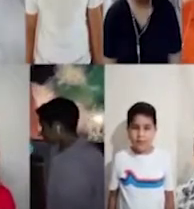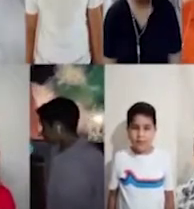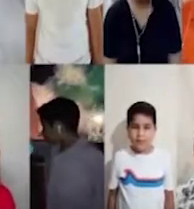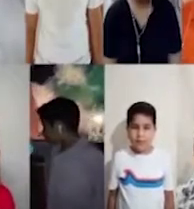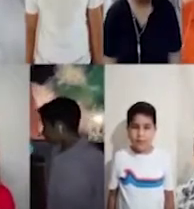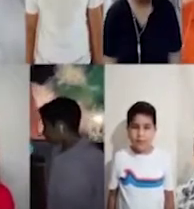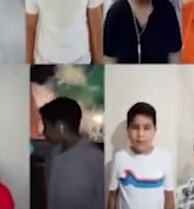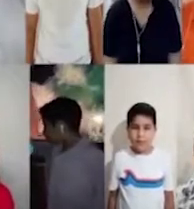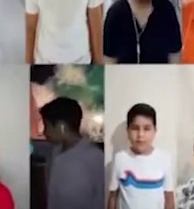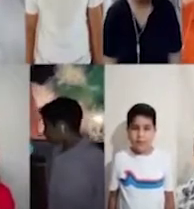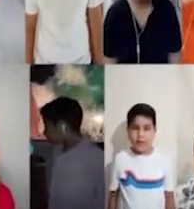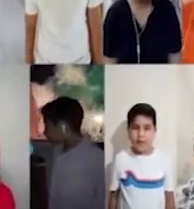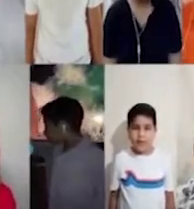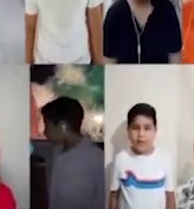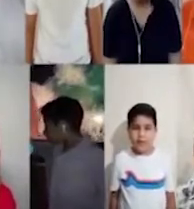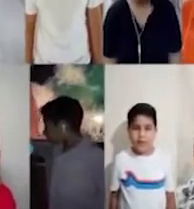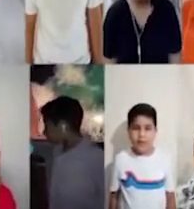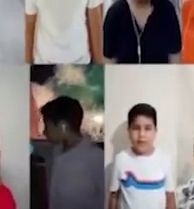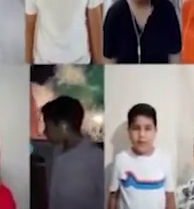gracias